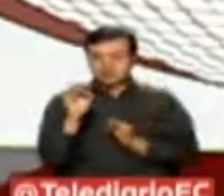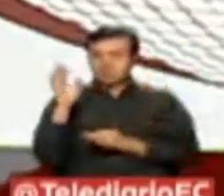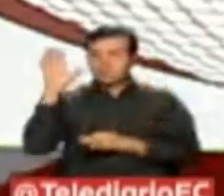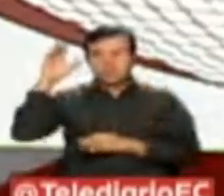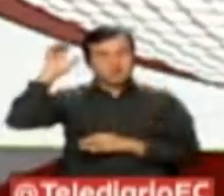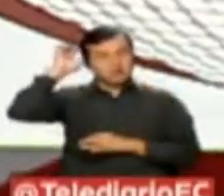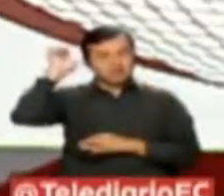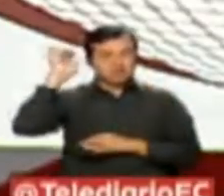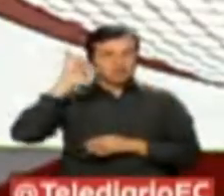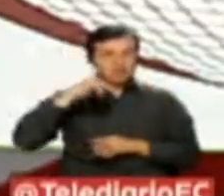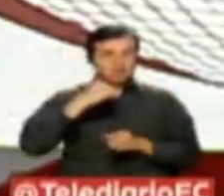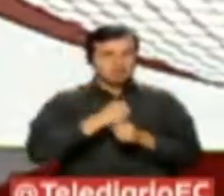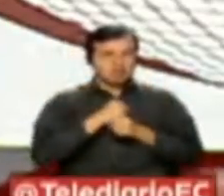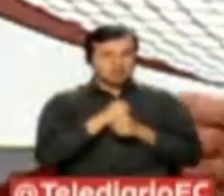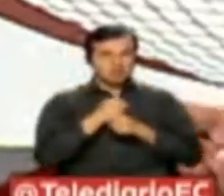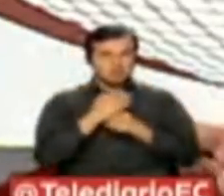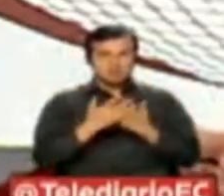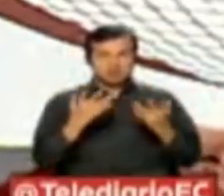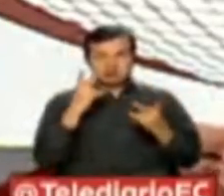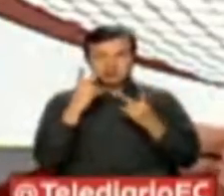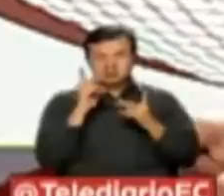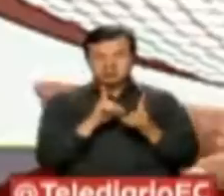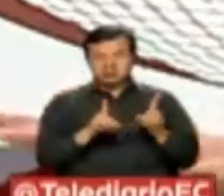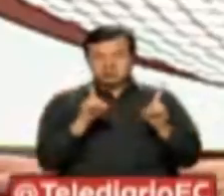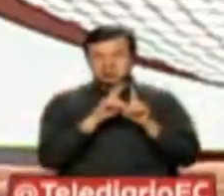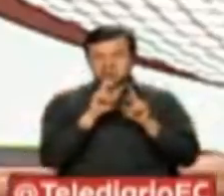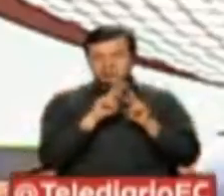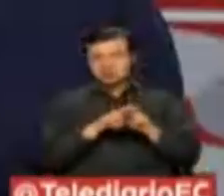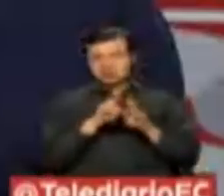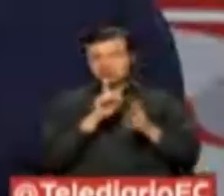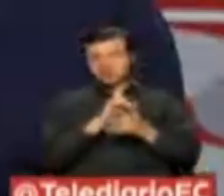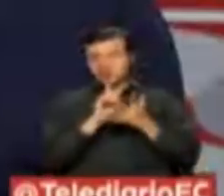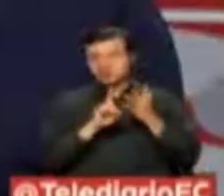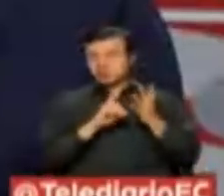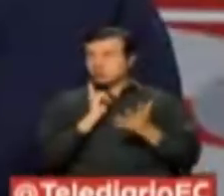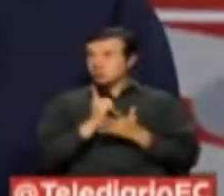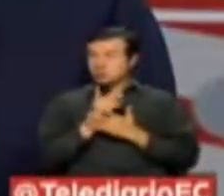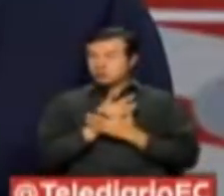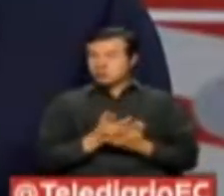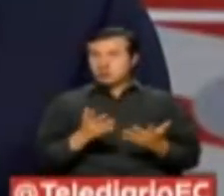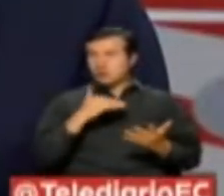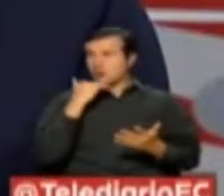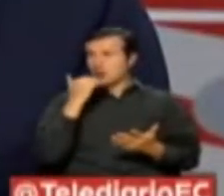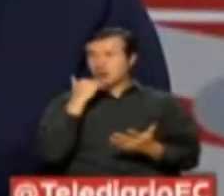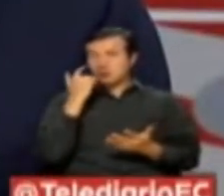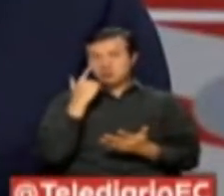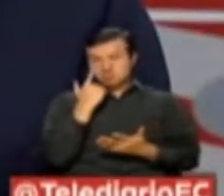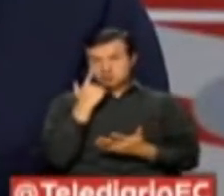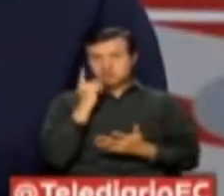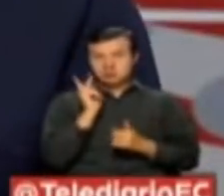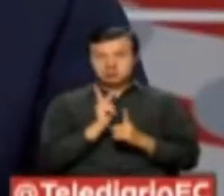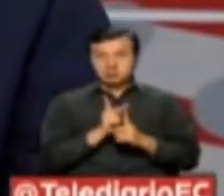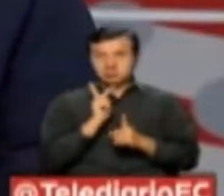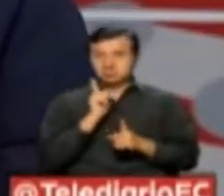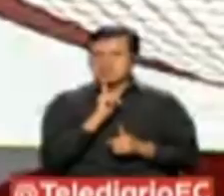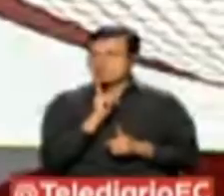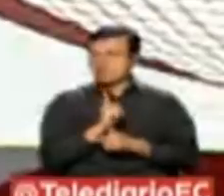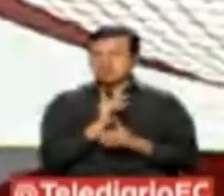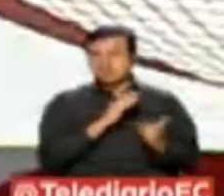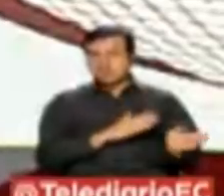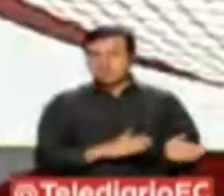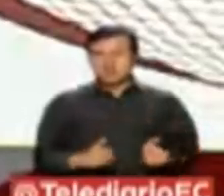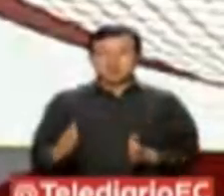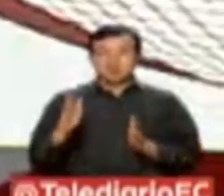cynthia viteri jimmy jairalá no sé si quieres que revisamos ya la salva en datos y por favor algún dato concreto sobre esto si